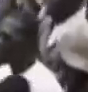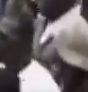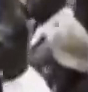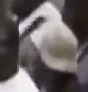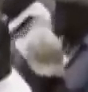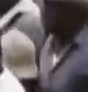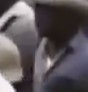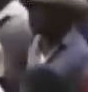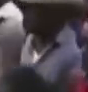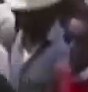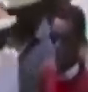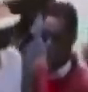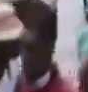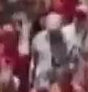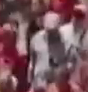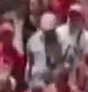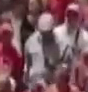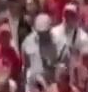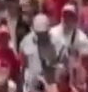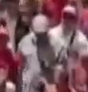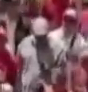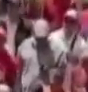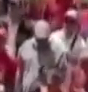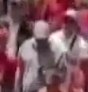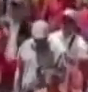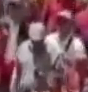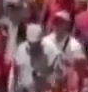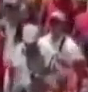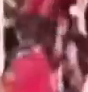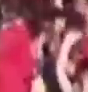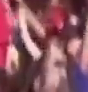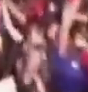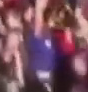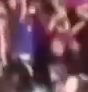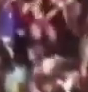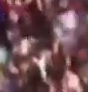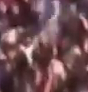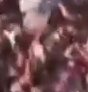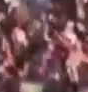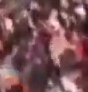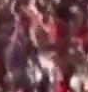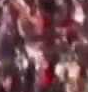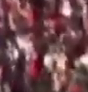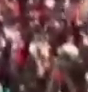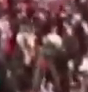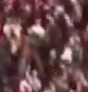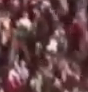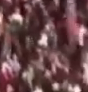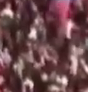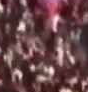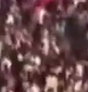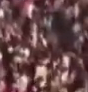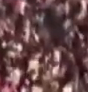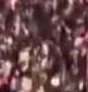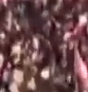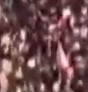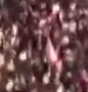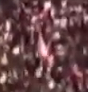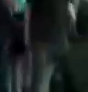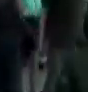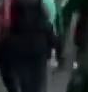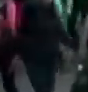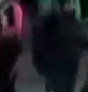los parteros de la nueva historia, los parteros de la nueva integración. Llegó la hora de la